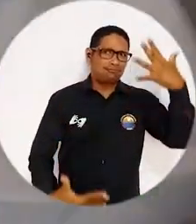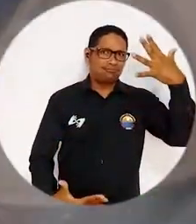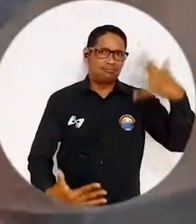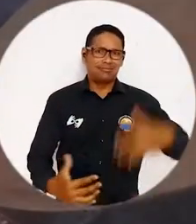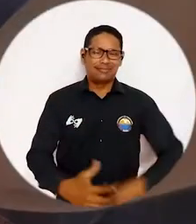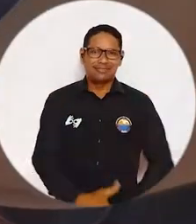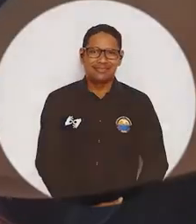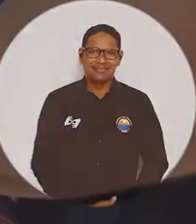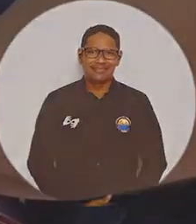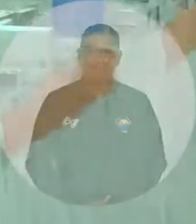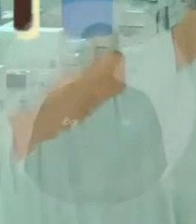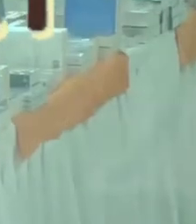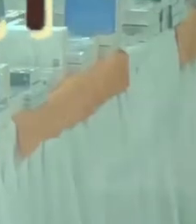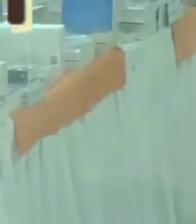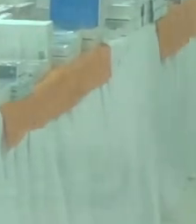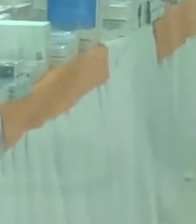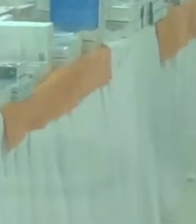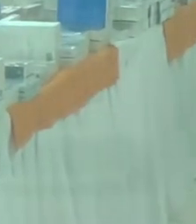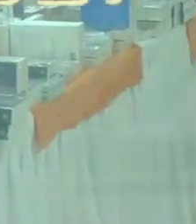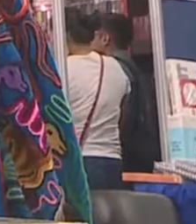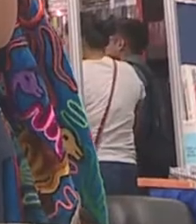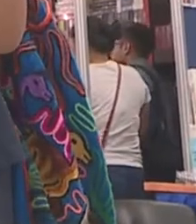público.